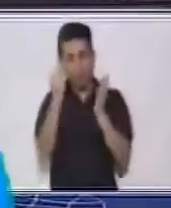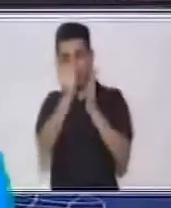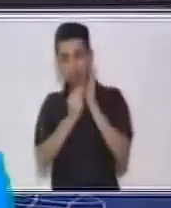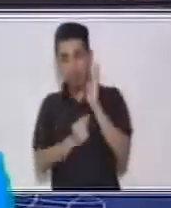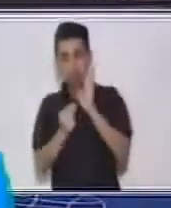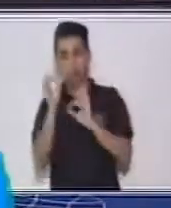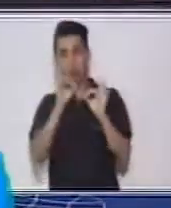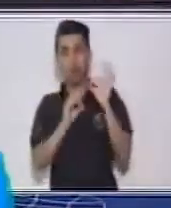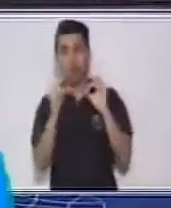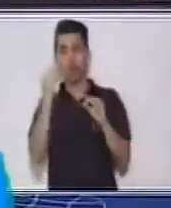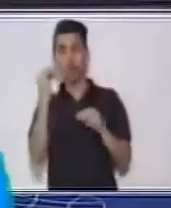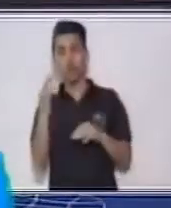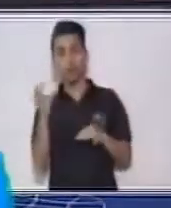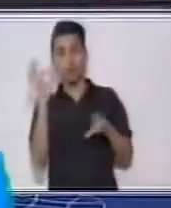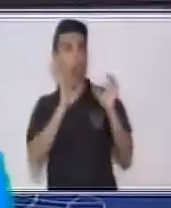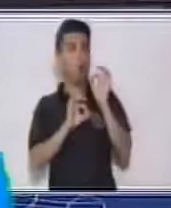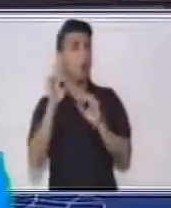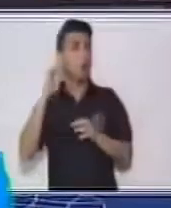otro triángulo